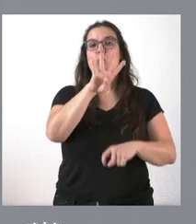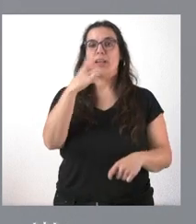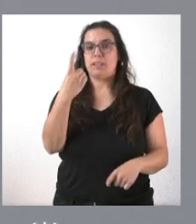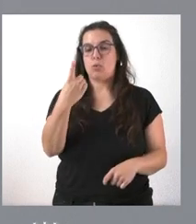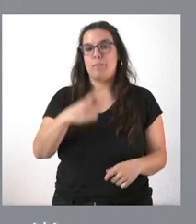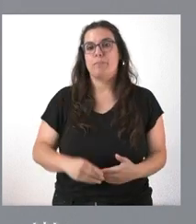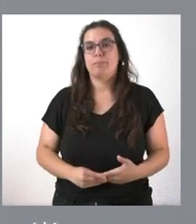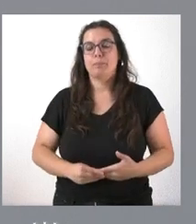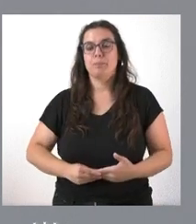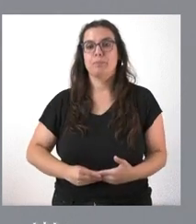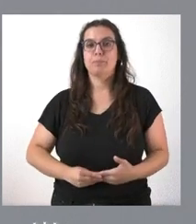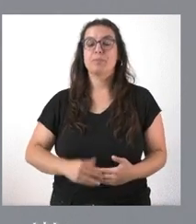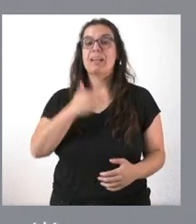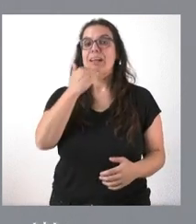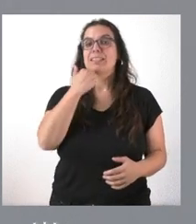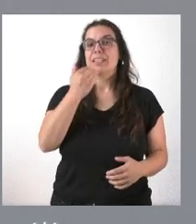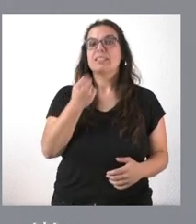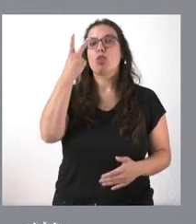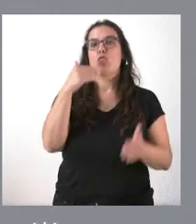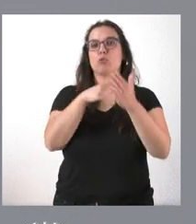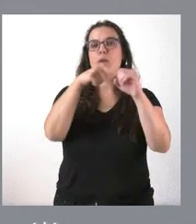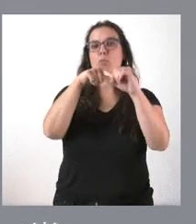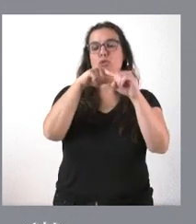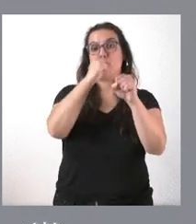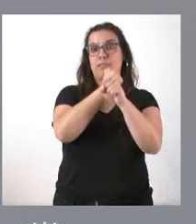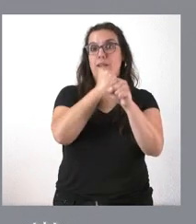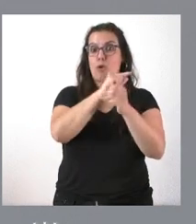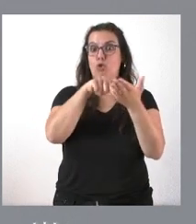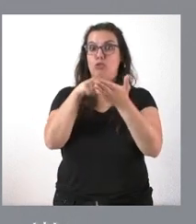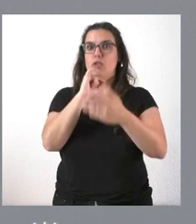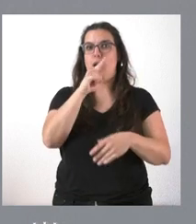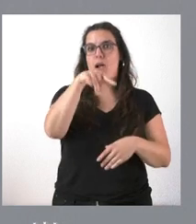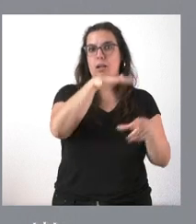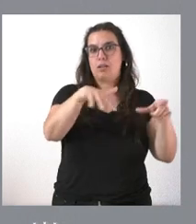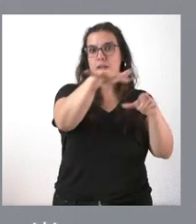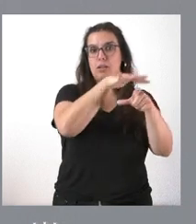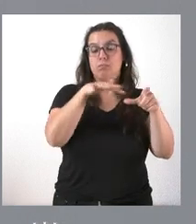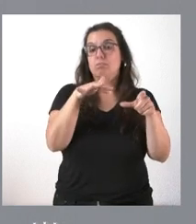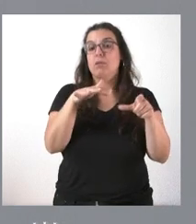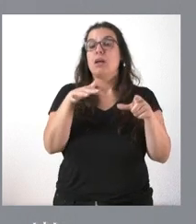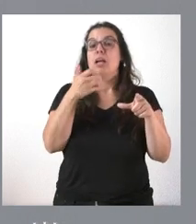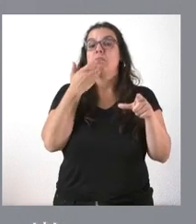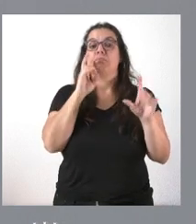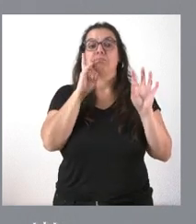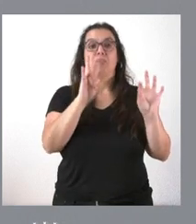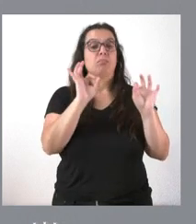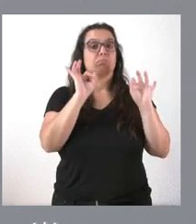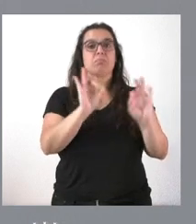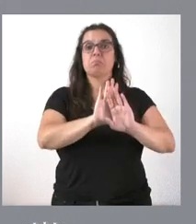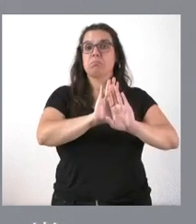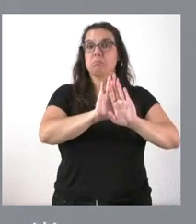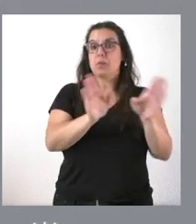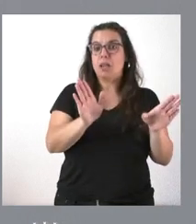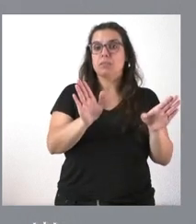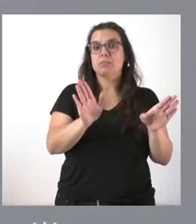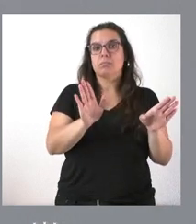instaladas y casi 2.000 puestos de trabajo ante esa tesitura podíamos haber dado por concluido todo el procedimiento o tener el reto de